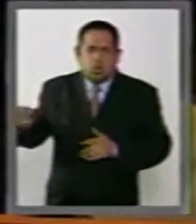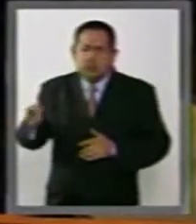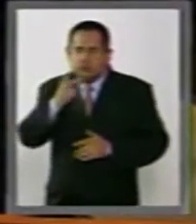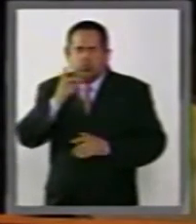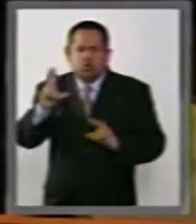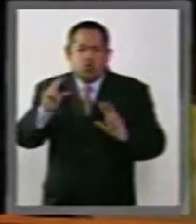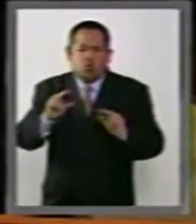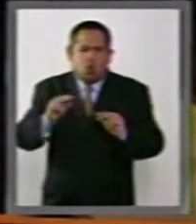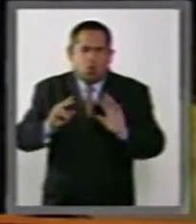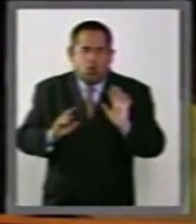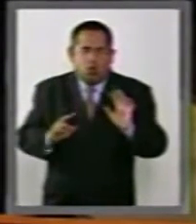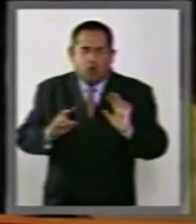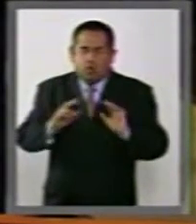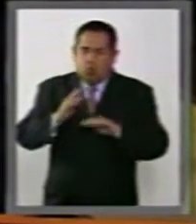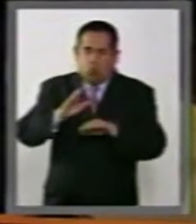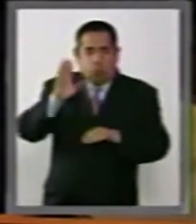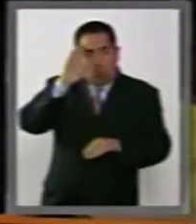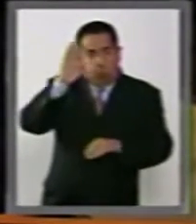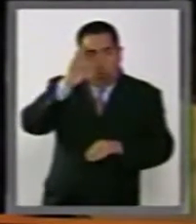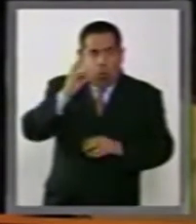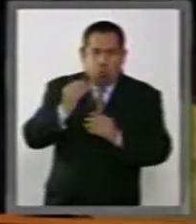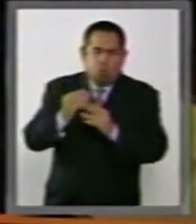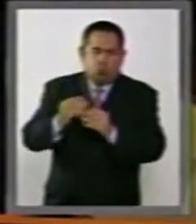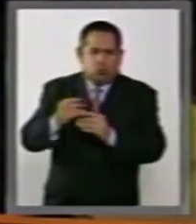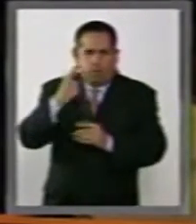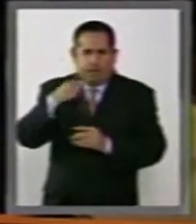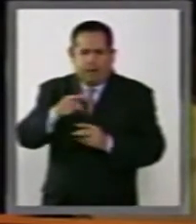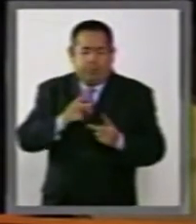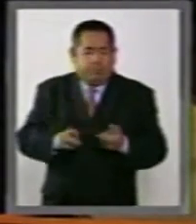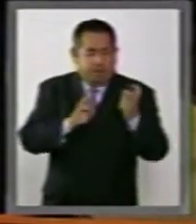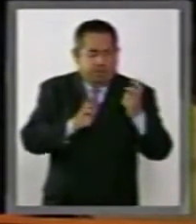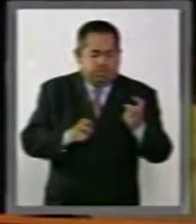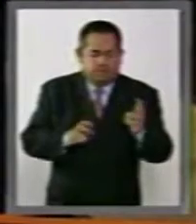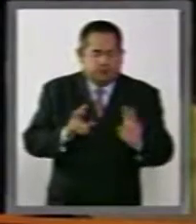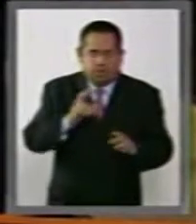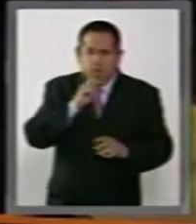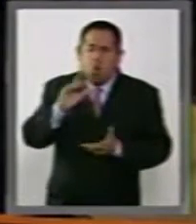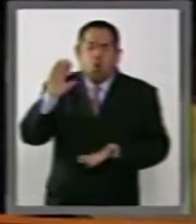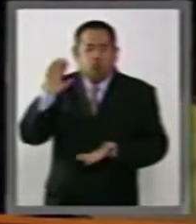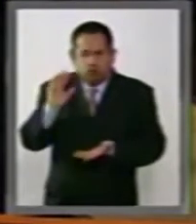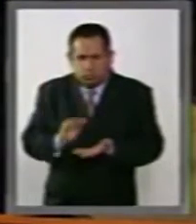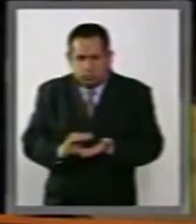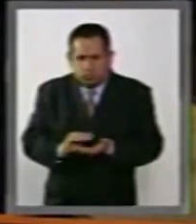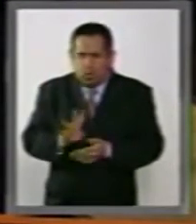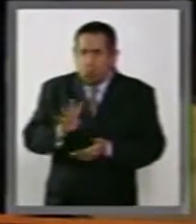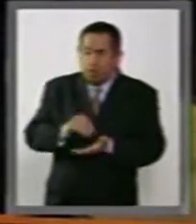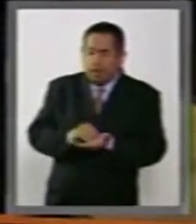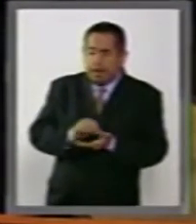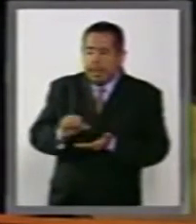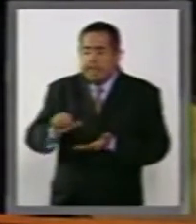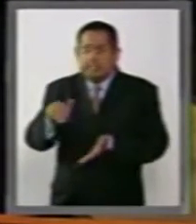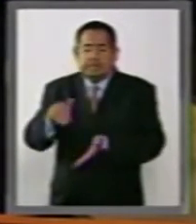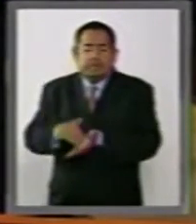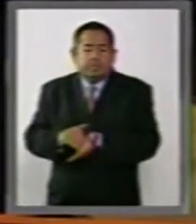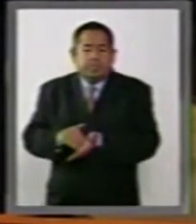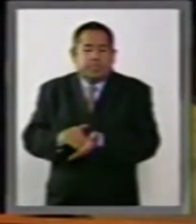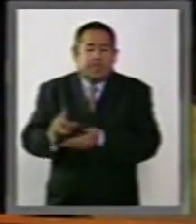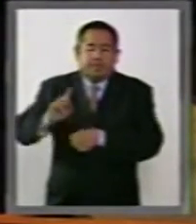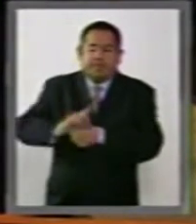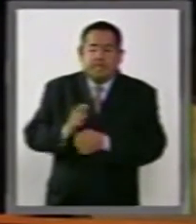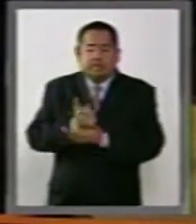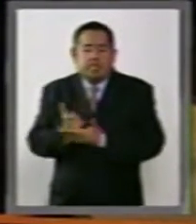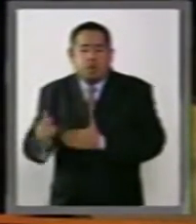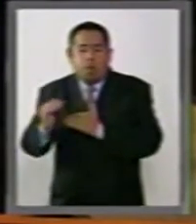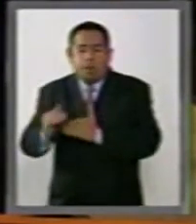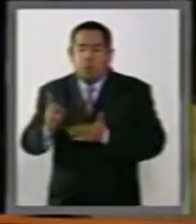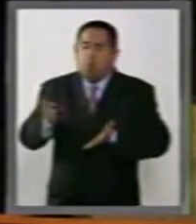ellos determinaron que era demasiado para esos que ordeñan los ductos y se la bajaron de 4 mil a 6 mil días de